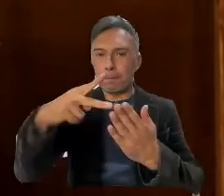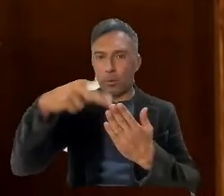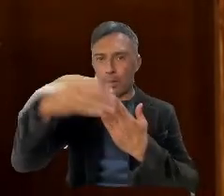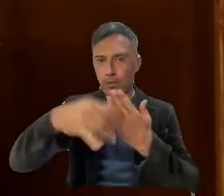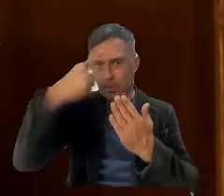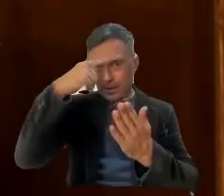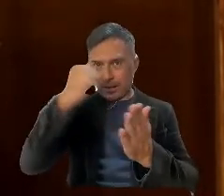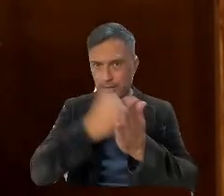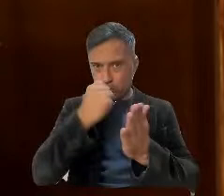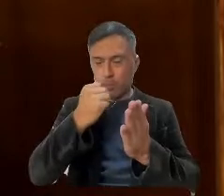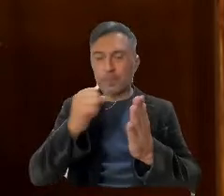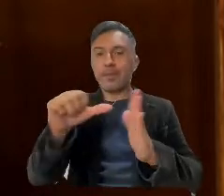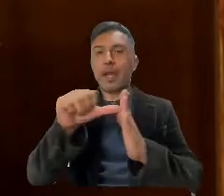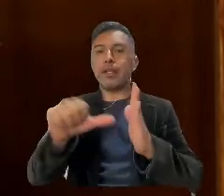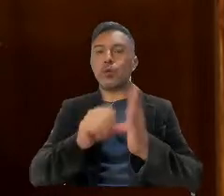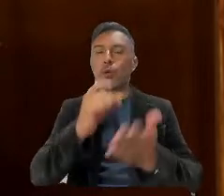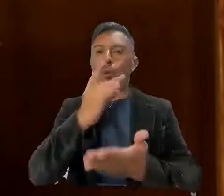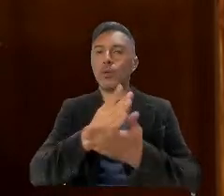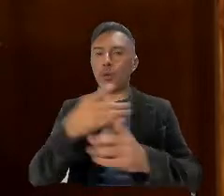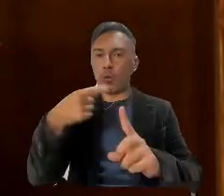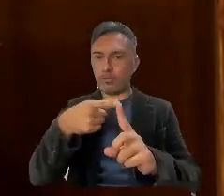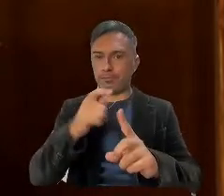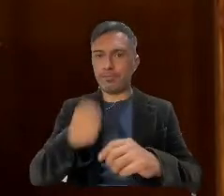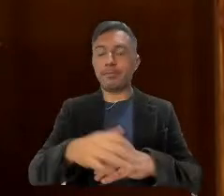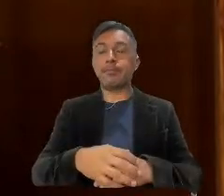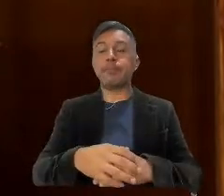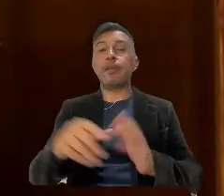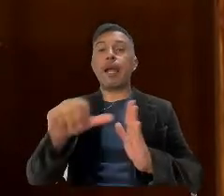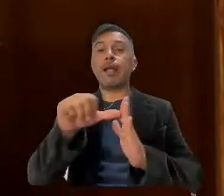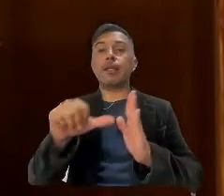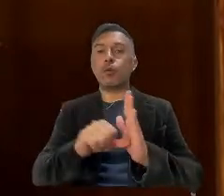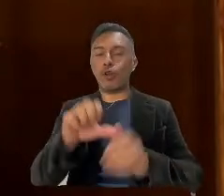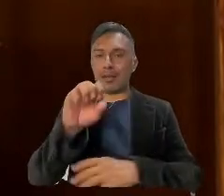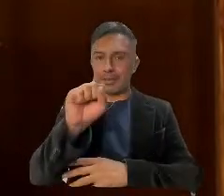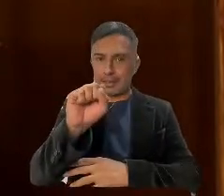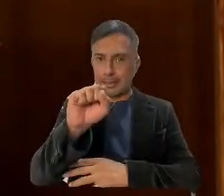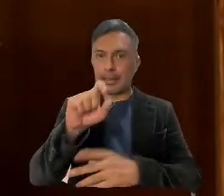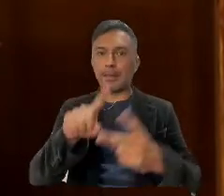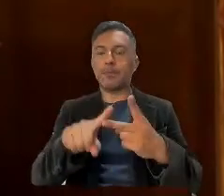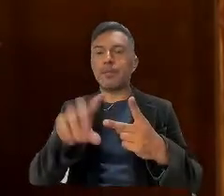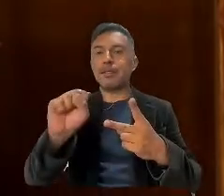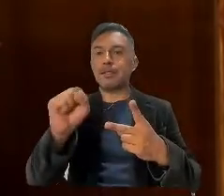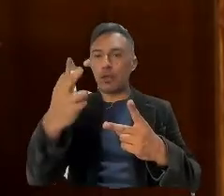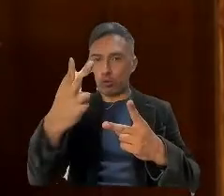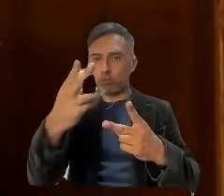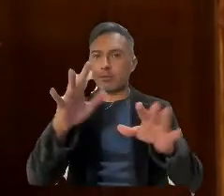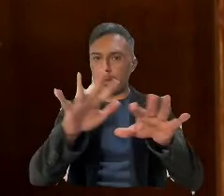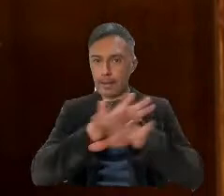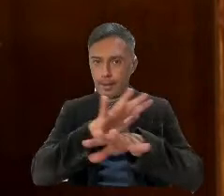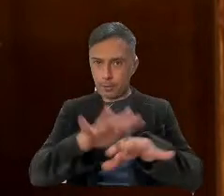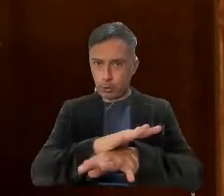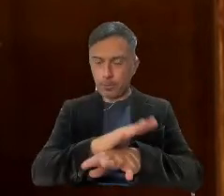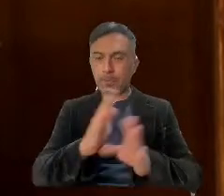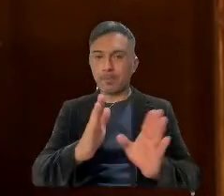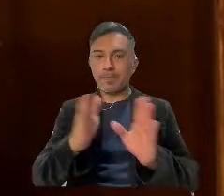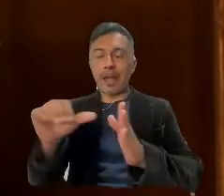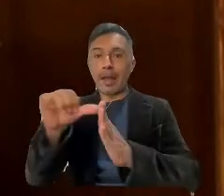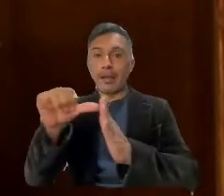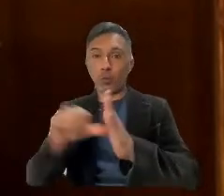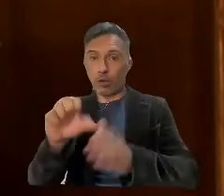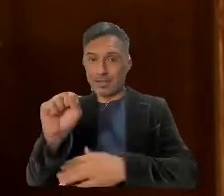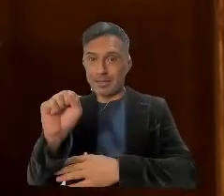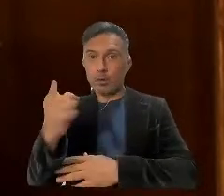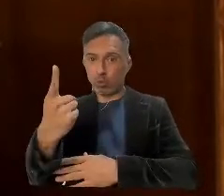Artículo único. Se reforma los artículos 60, 62 y se deroga el artículo